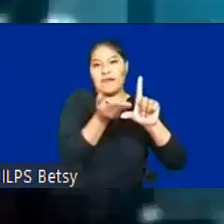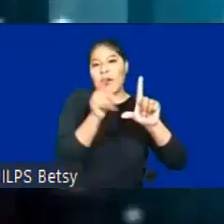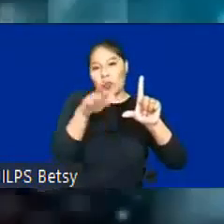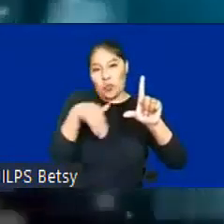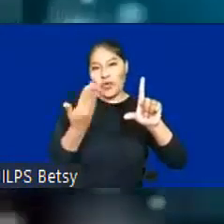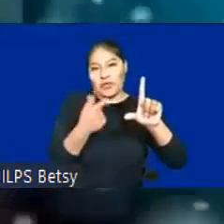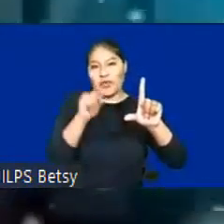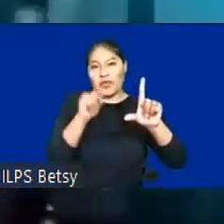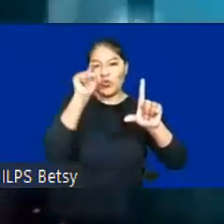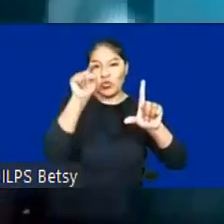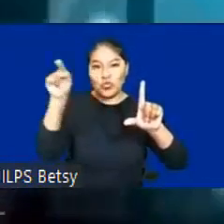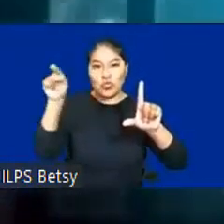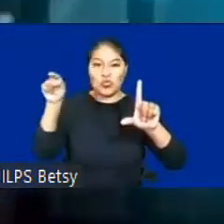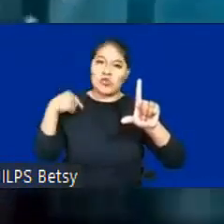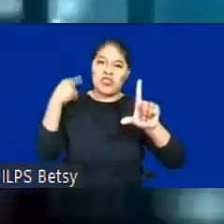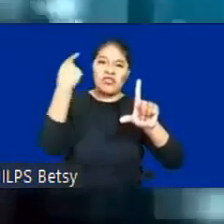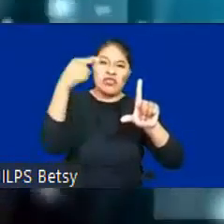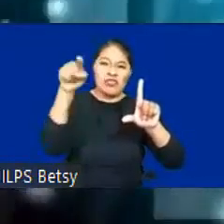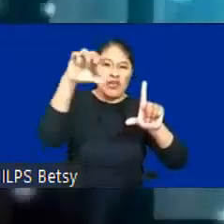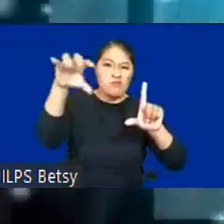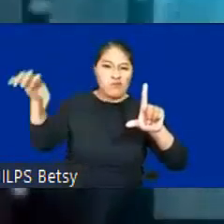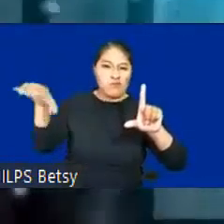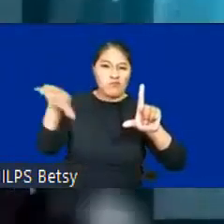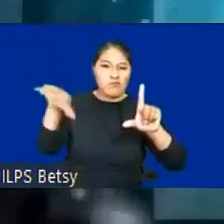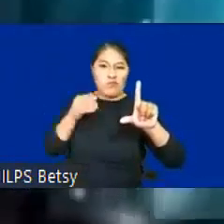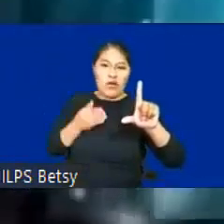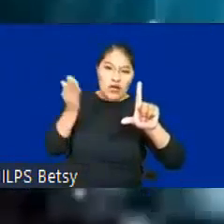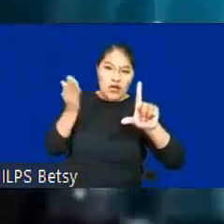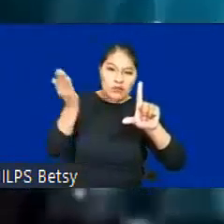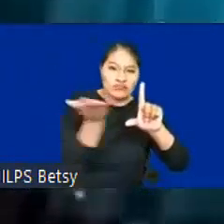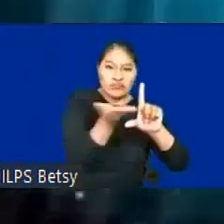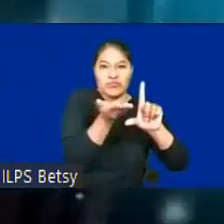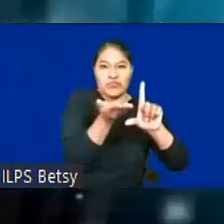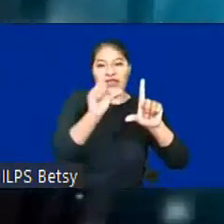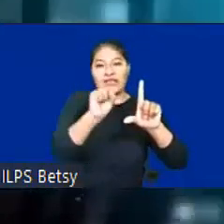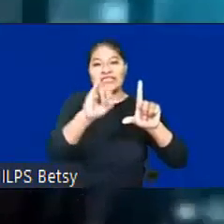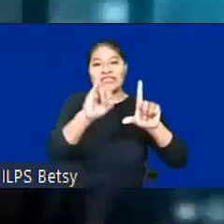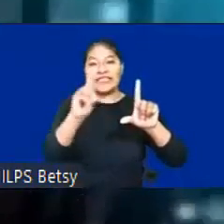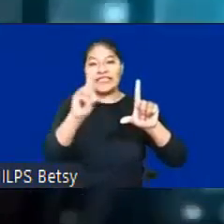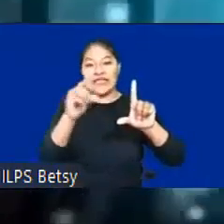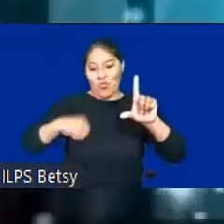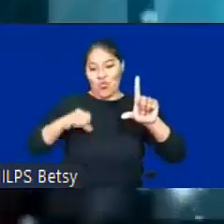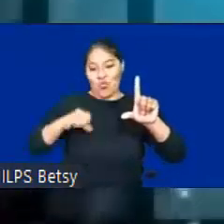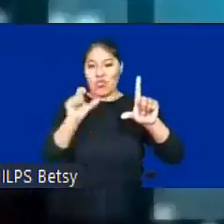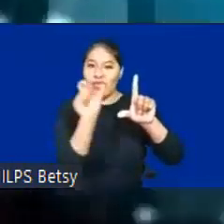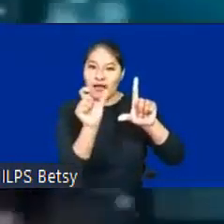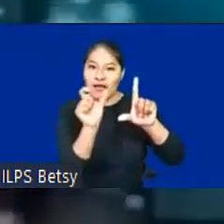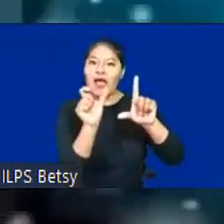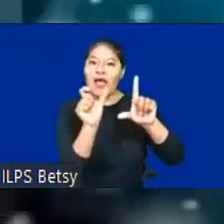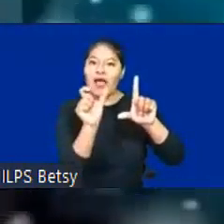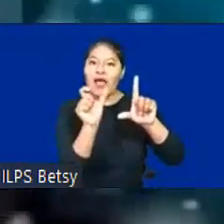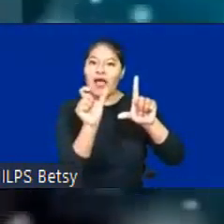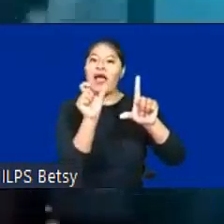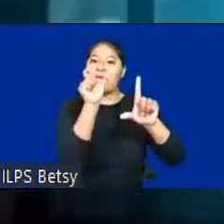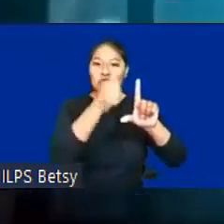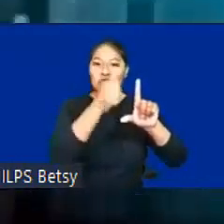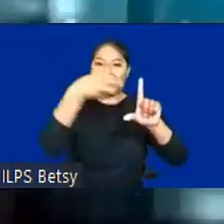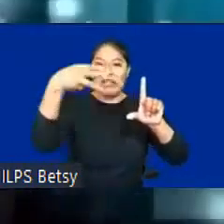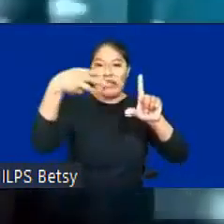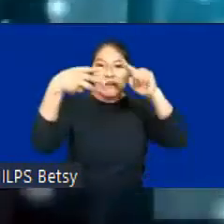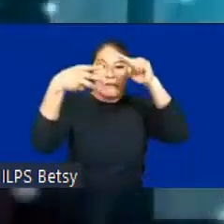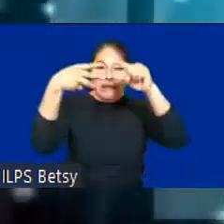se denomina SIP Municipalidades. Estas entidades por ahora son las que pueden presentar títulos a través